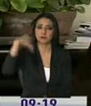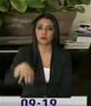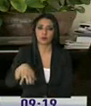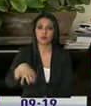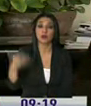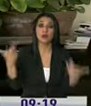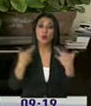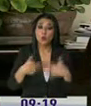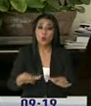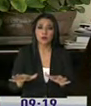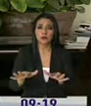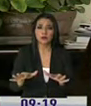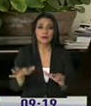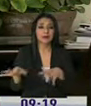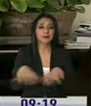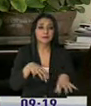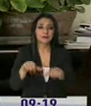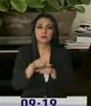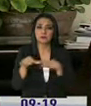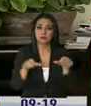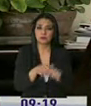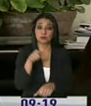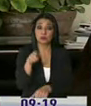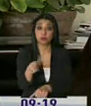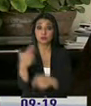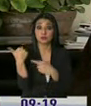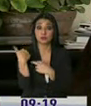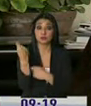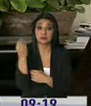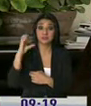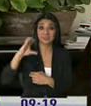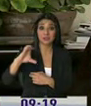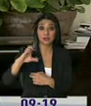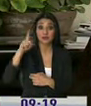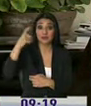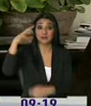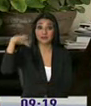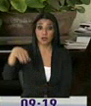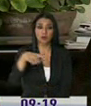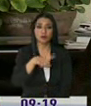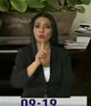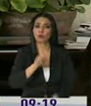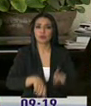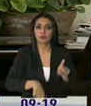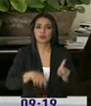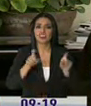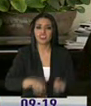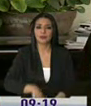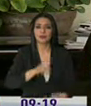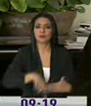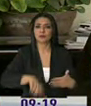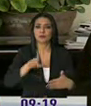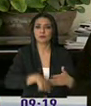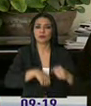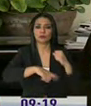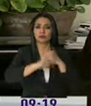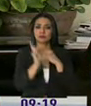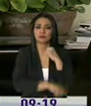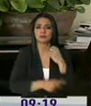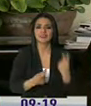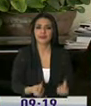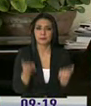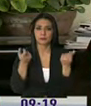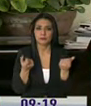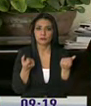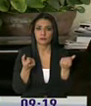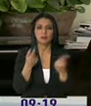cualquier acto administrativo que comprometa recursos estatales debe ser sancionado inmediatamente